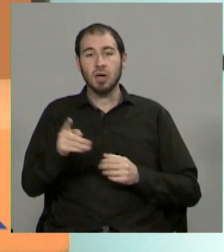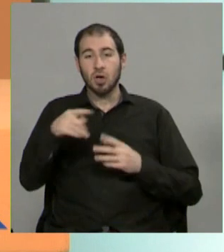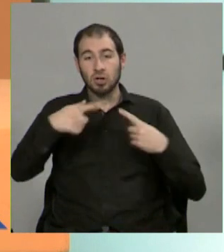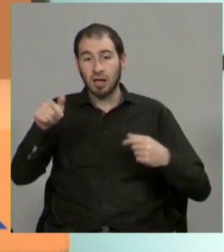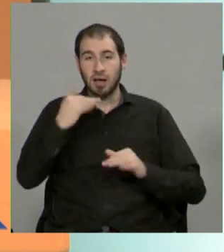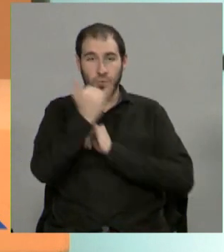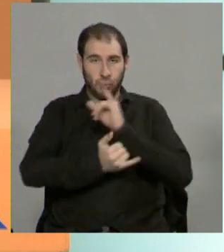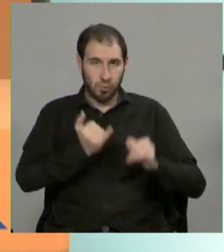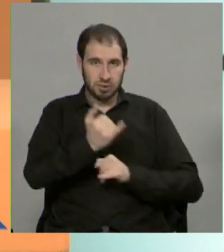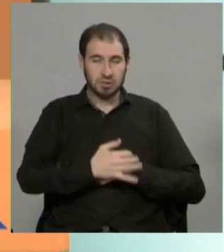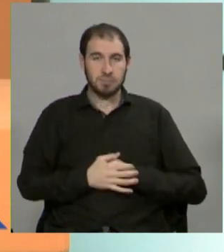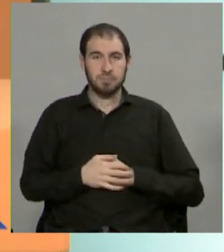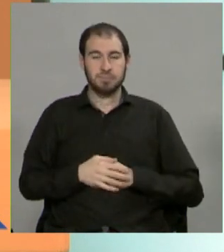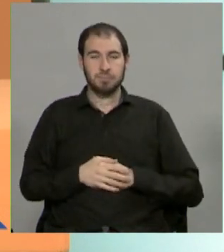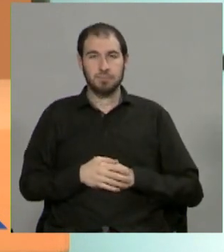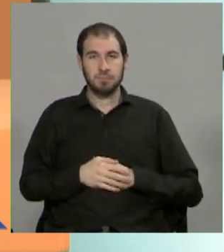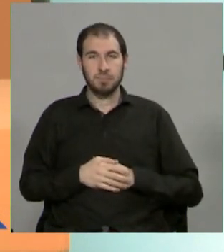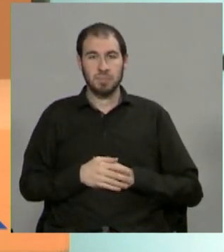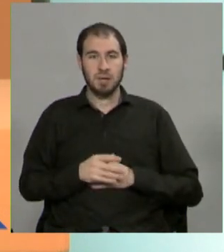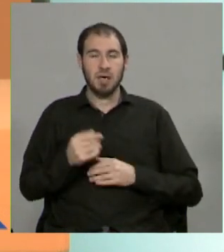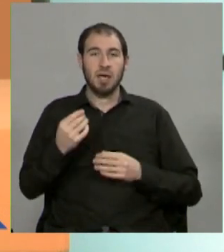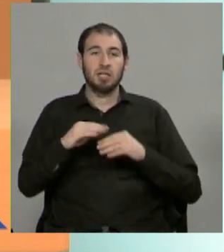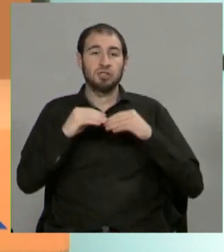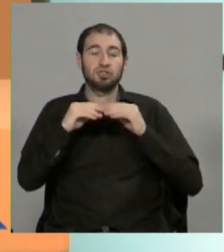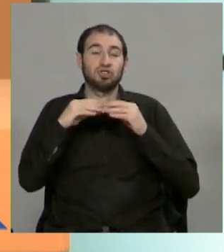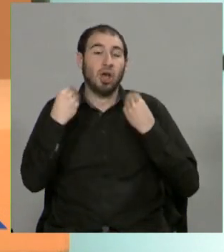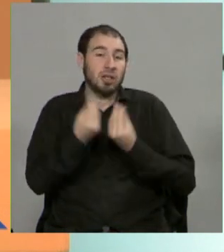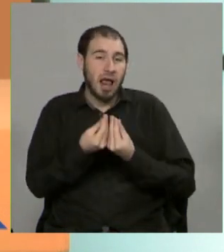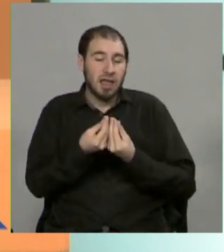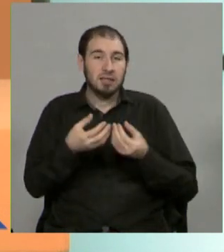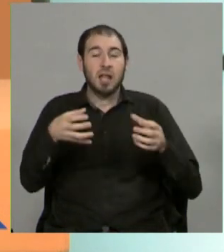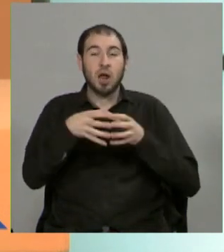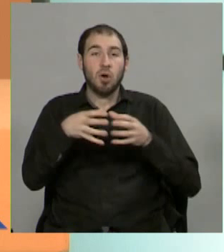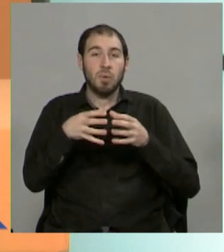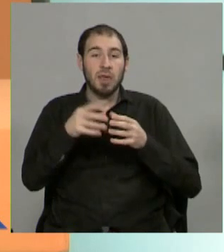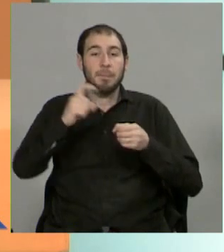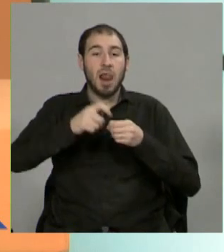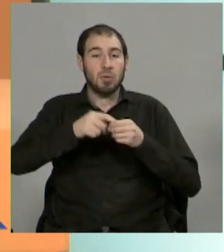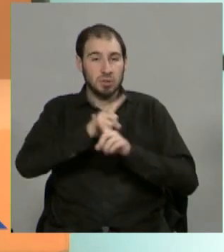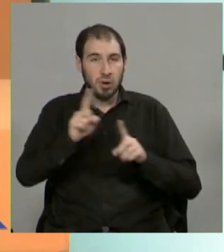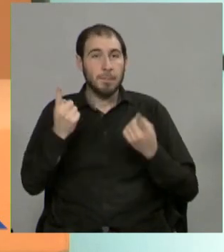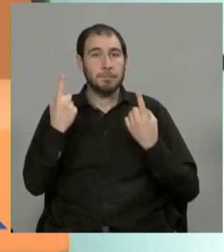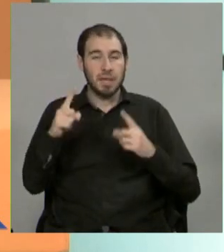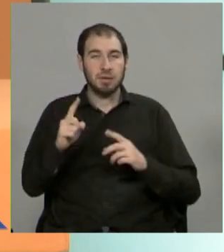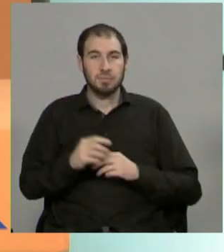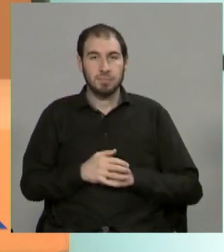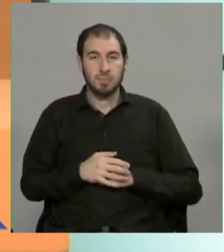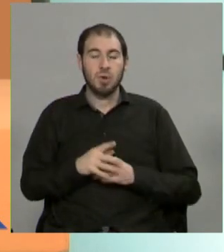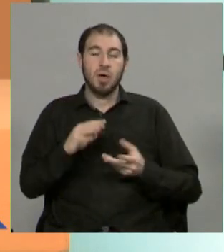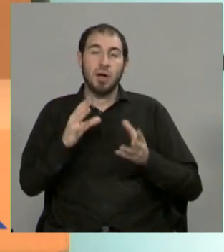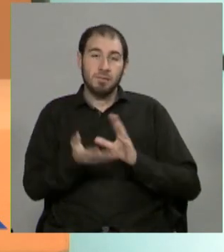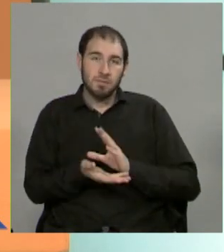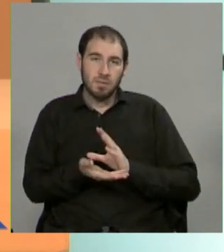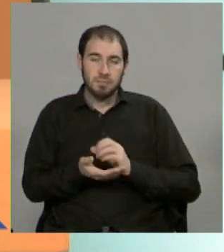este señor que no representa la totalidad de la comunidad de Malargüe, pero de alguna manera